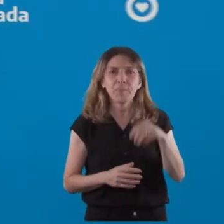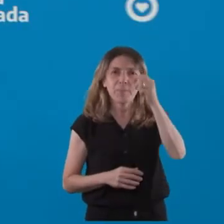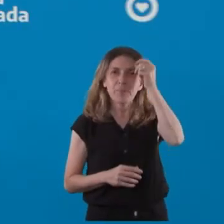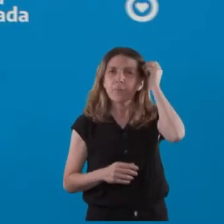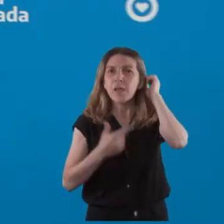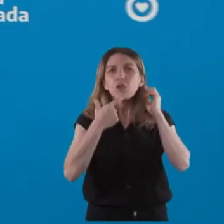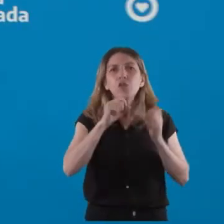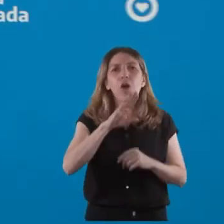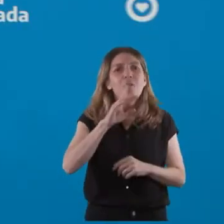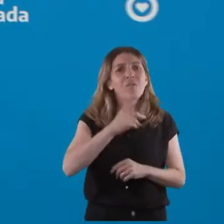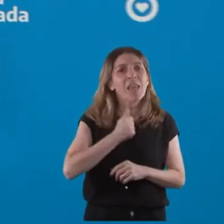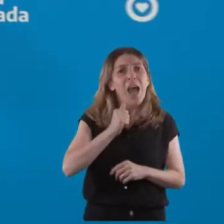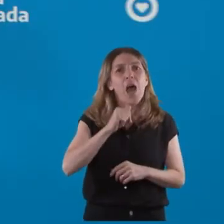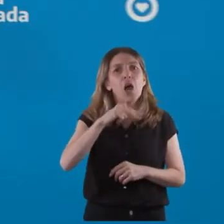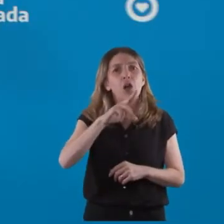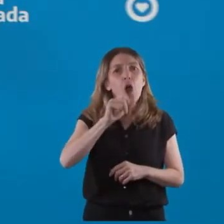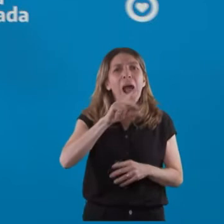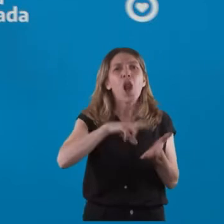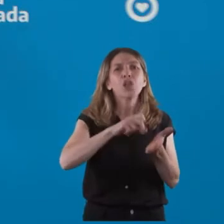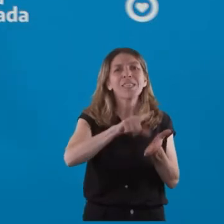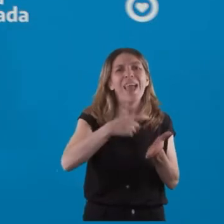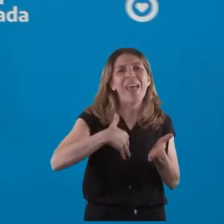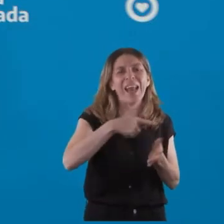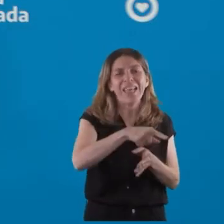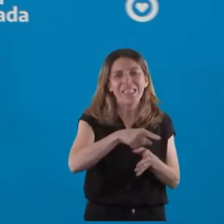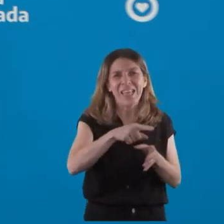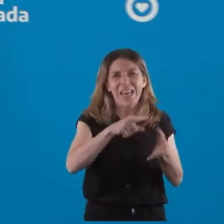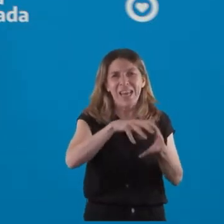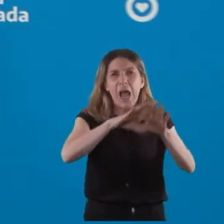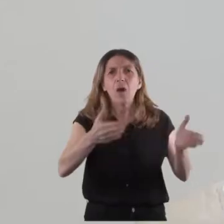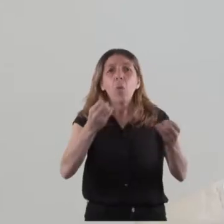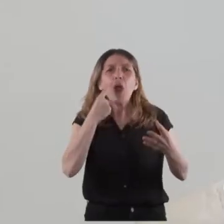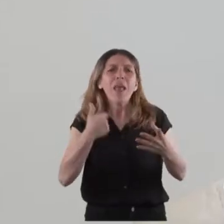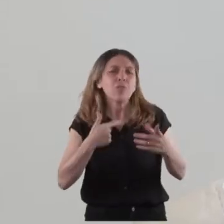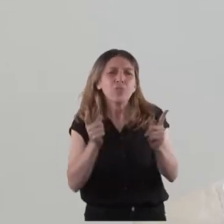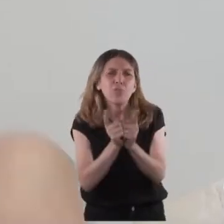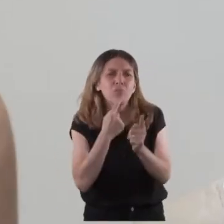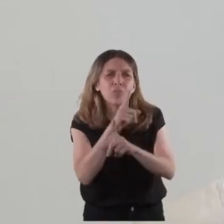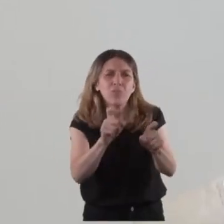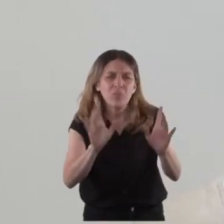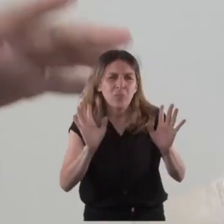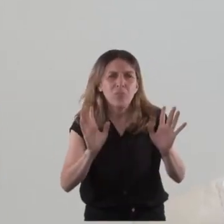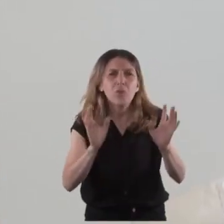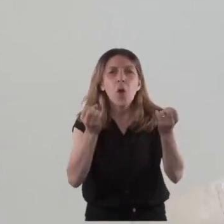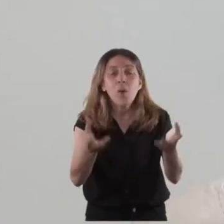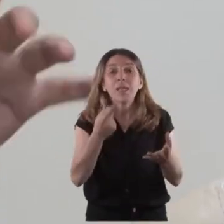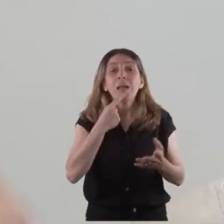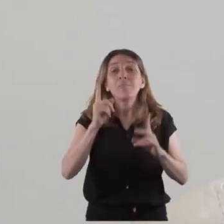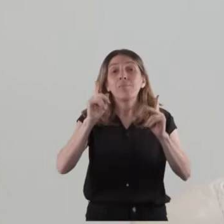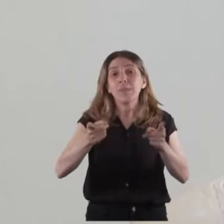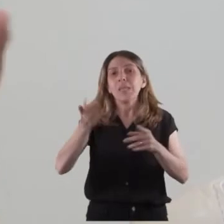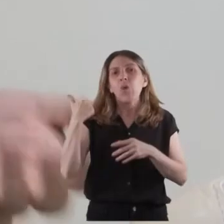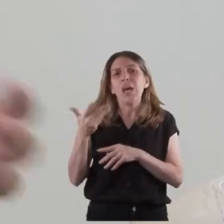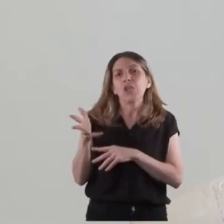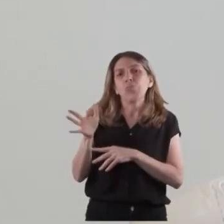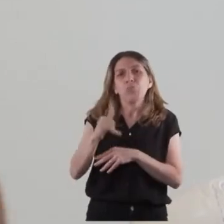sofía rojas de noticias de argentina que tal portavoz cómo está mi consulta es cortita y es si en las cotidianas charlas que